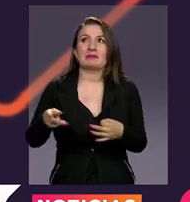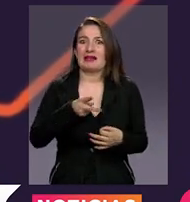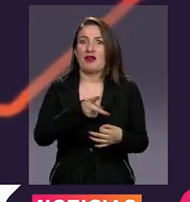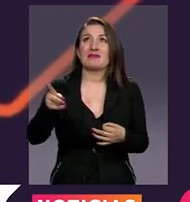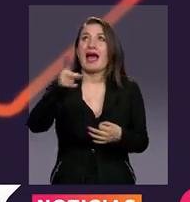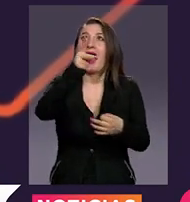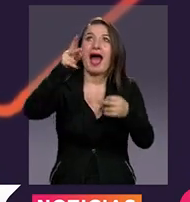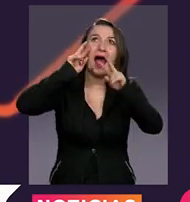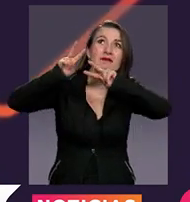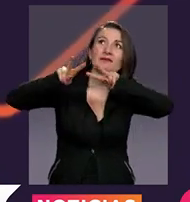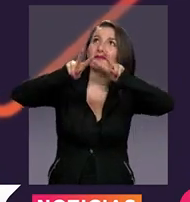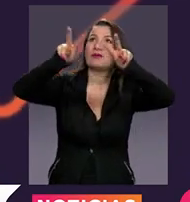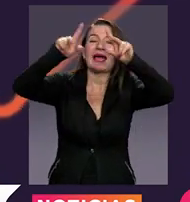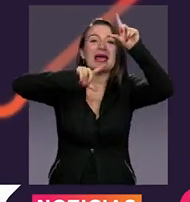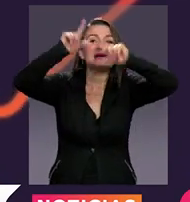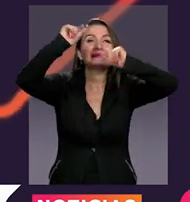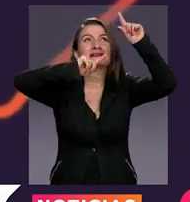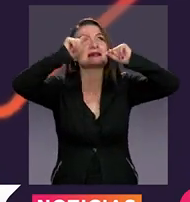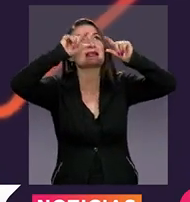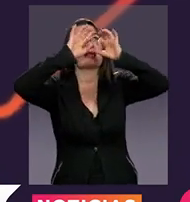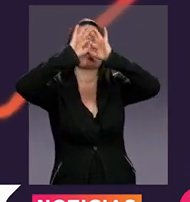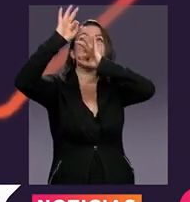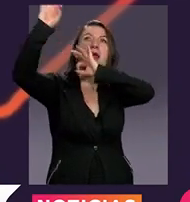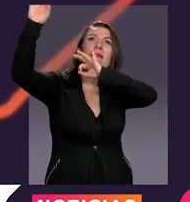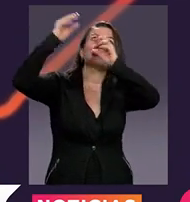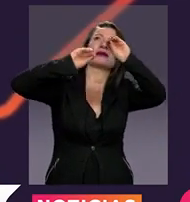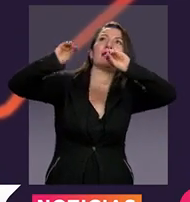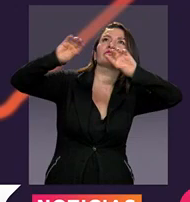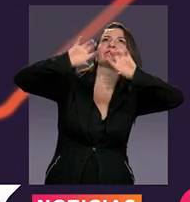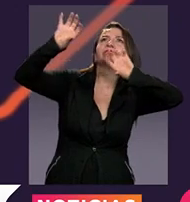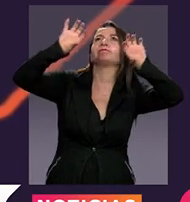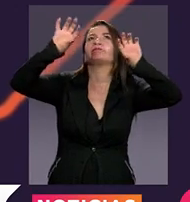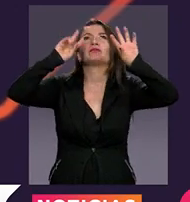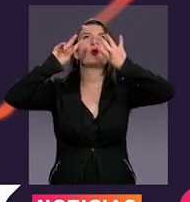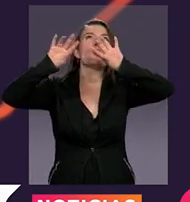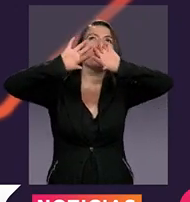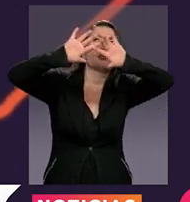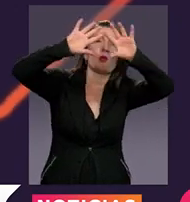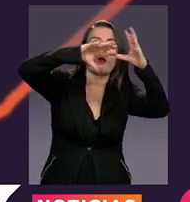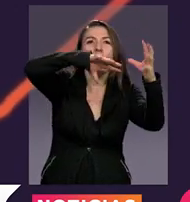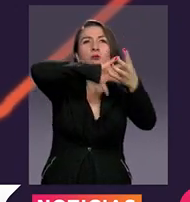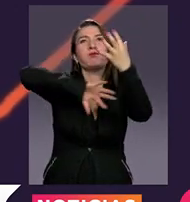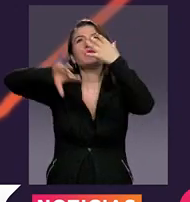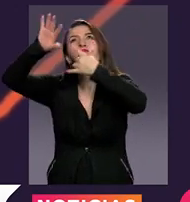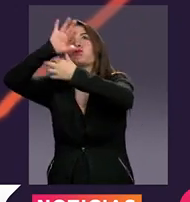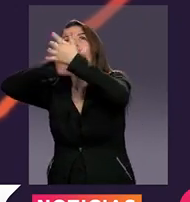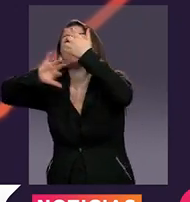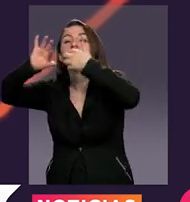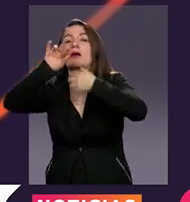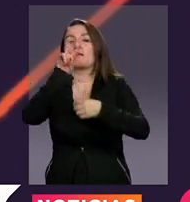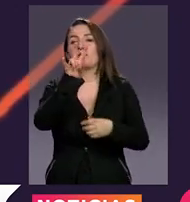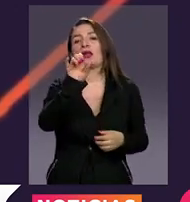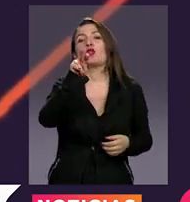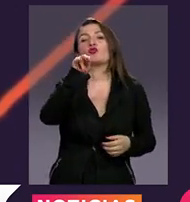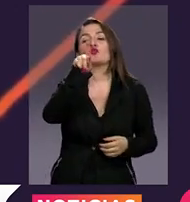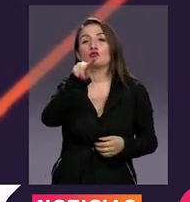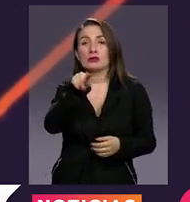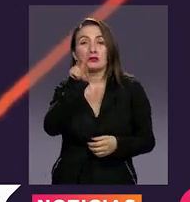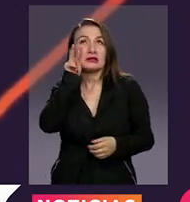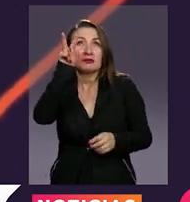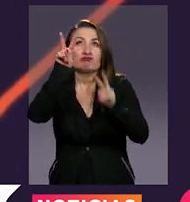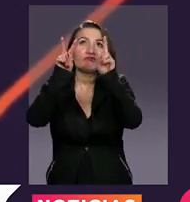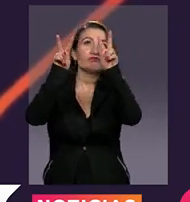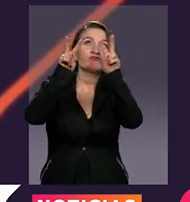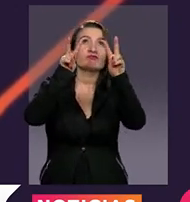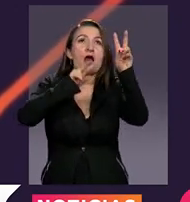las estrellas, vamos a conocer los planetas del sistema solar, vamos a surcar por encima de los cañones de Venus. Y esto es muy importante porque